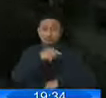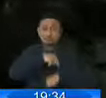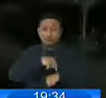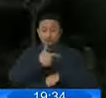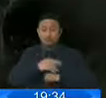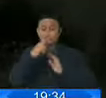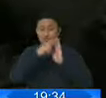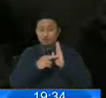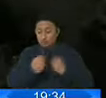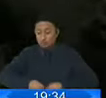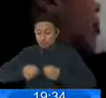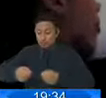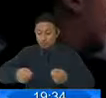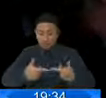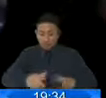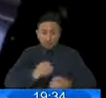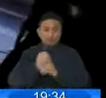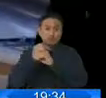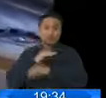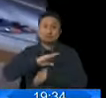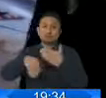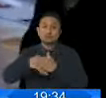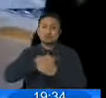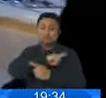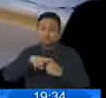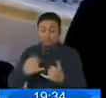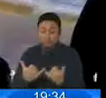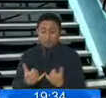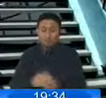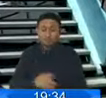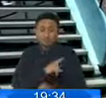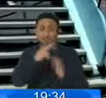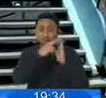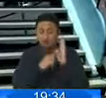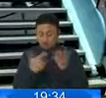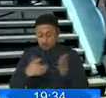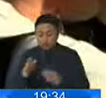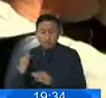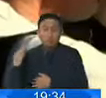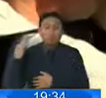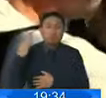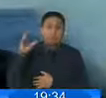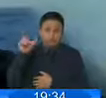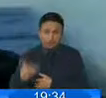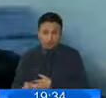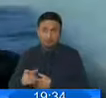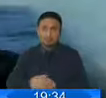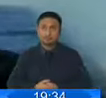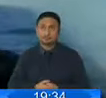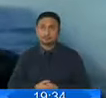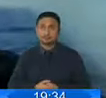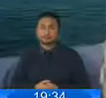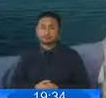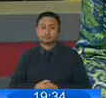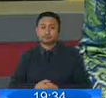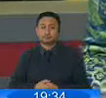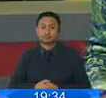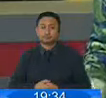de estos requisitos sea obligatoria. Hasta el momento el cumplimiento es voluntario, informó Sofía